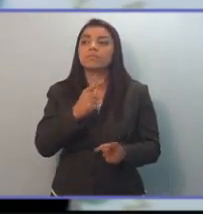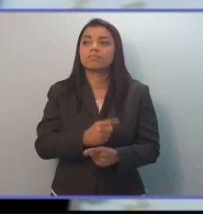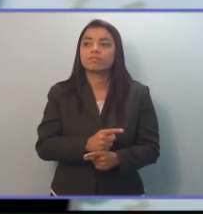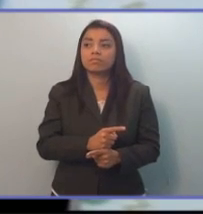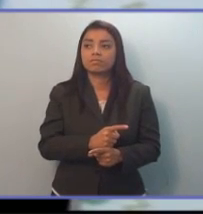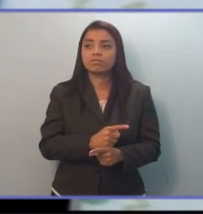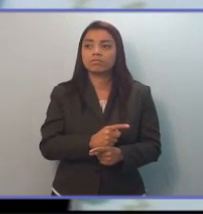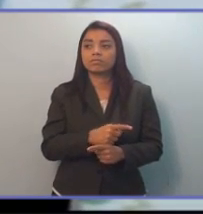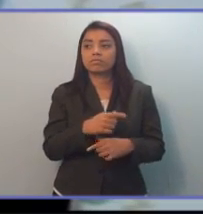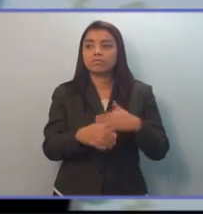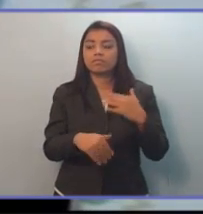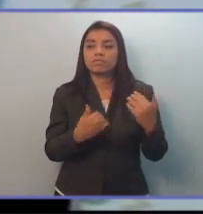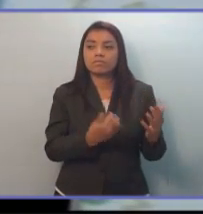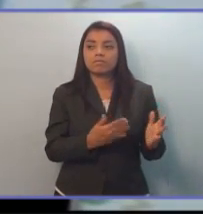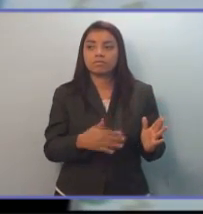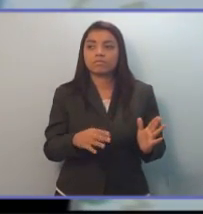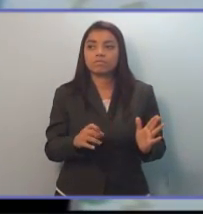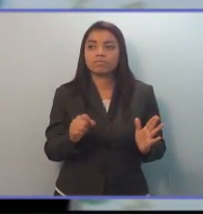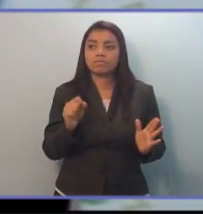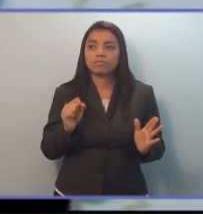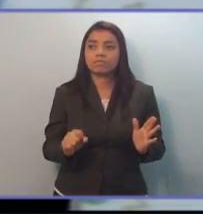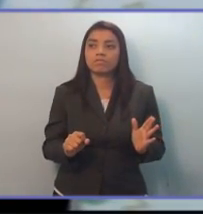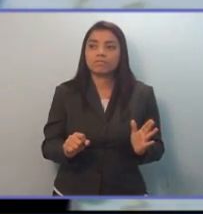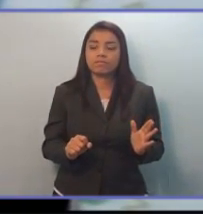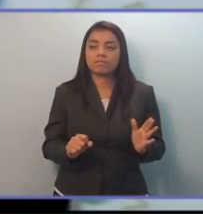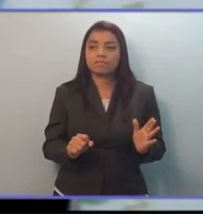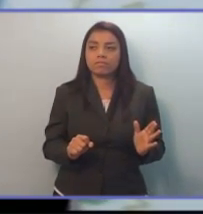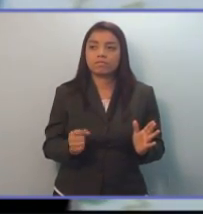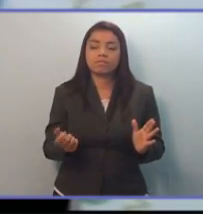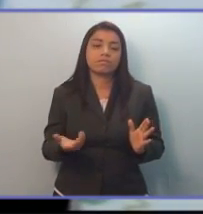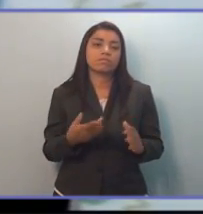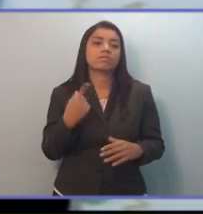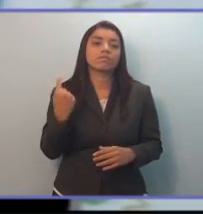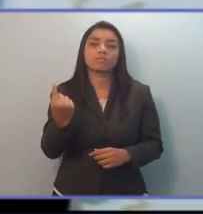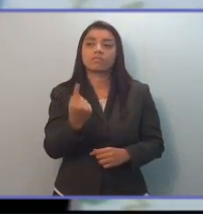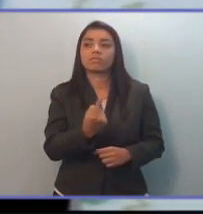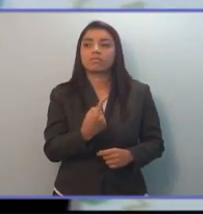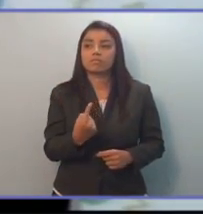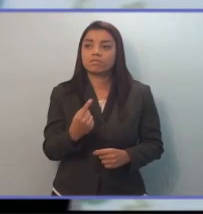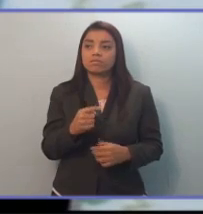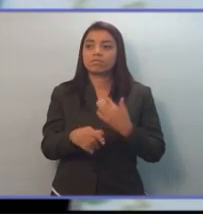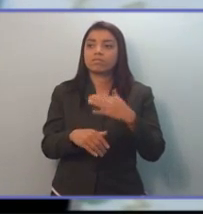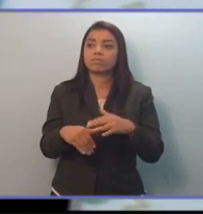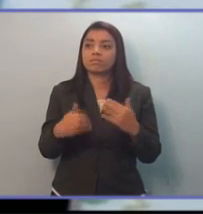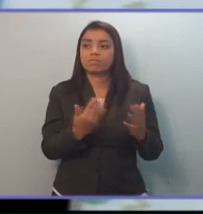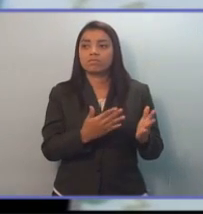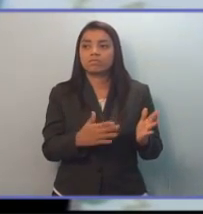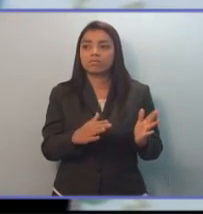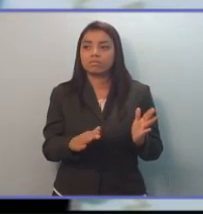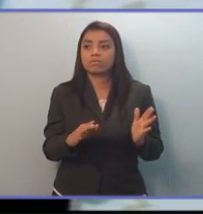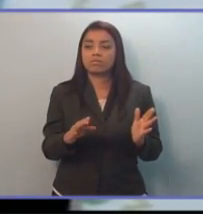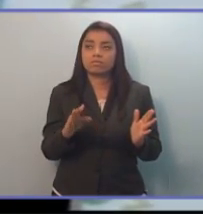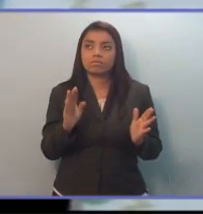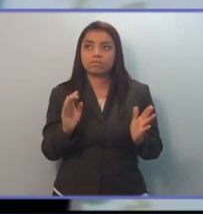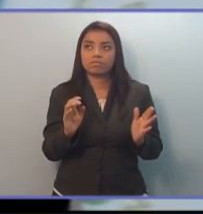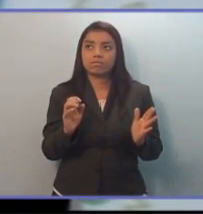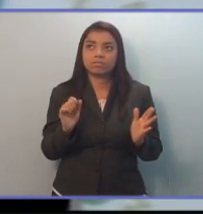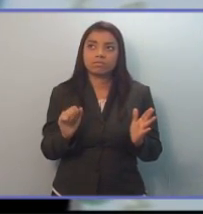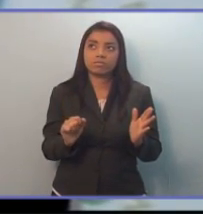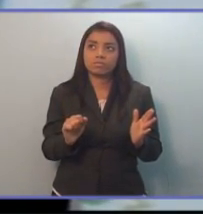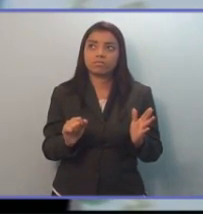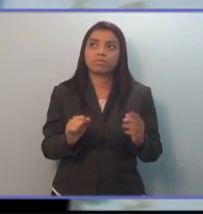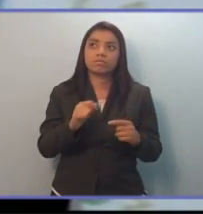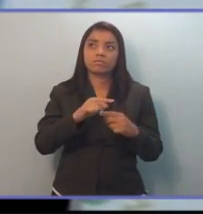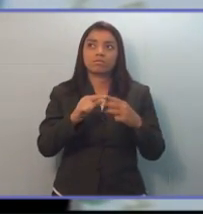efectivamente los magistrados eligieron a la persona que realmente tenía más méritos de los